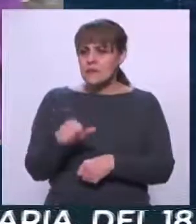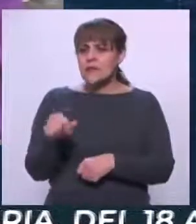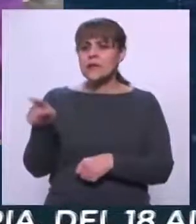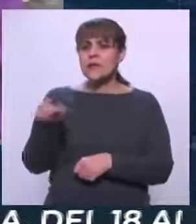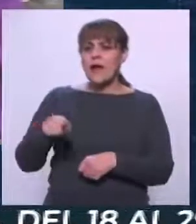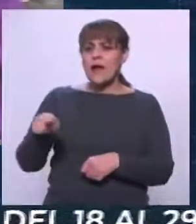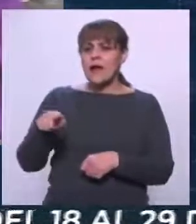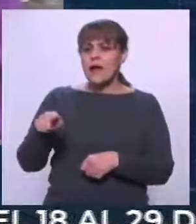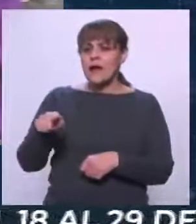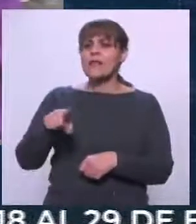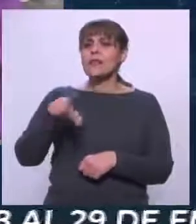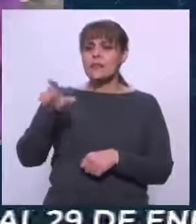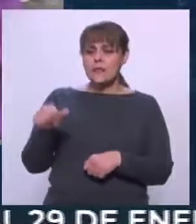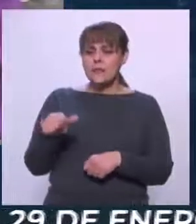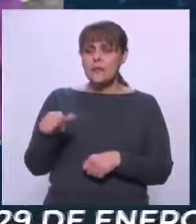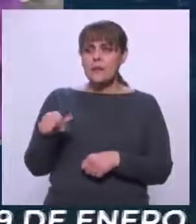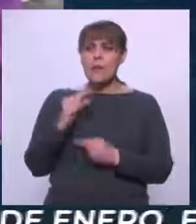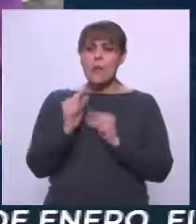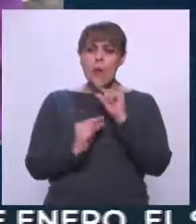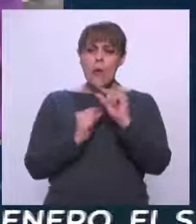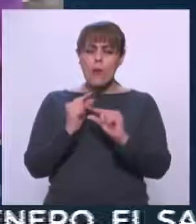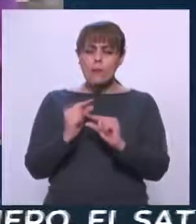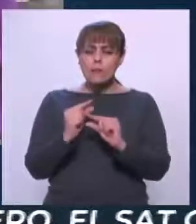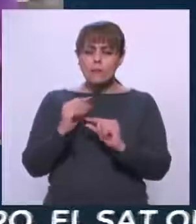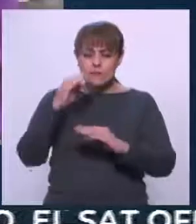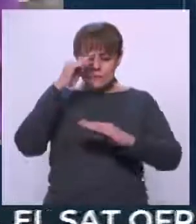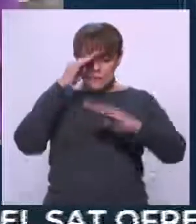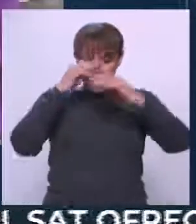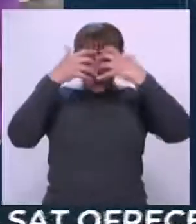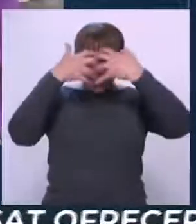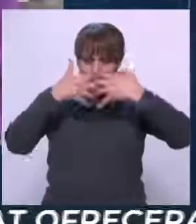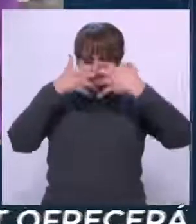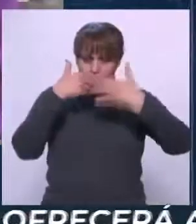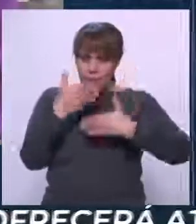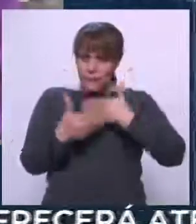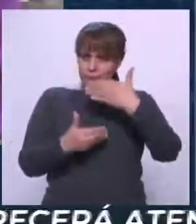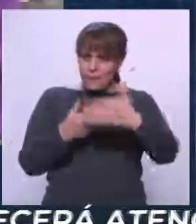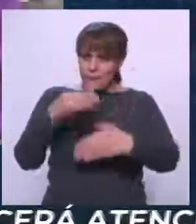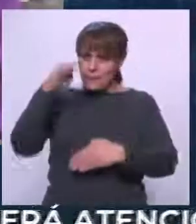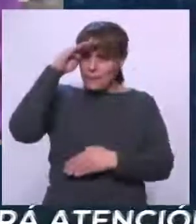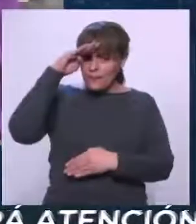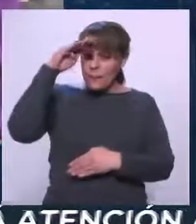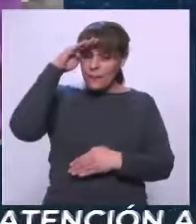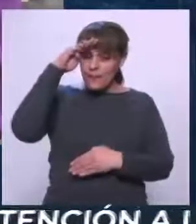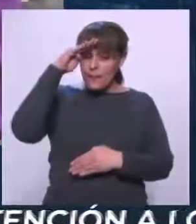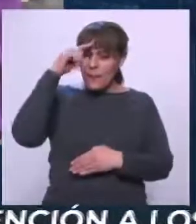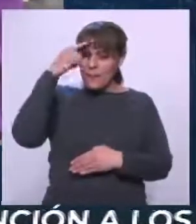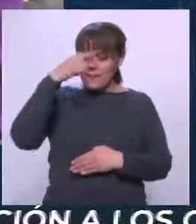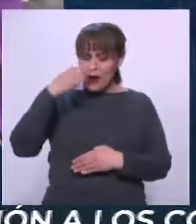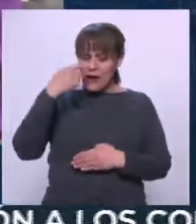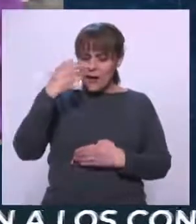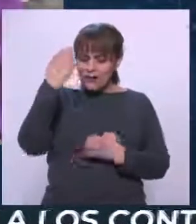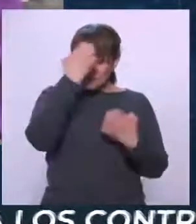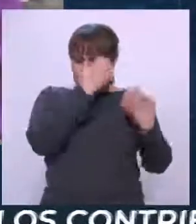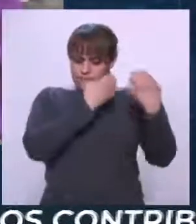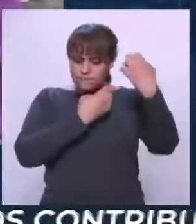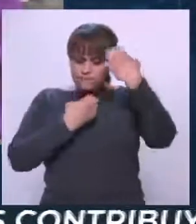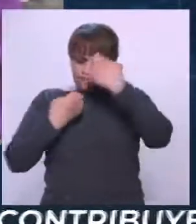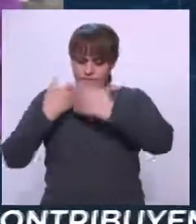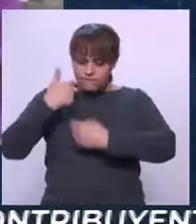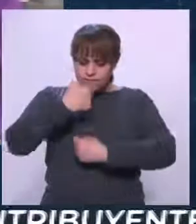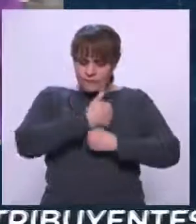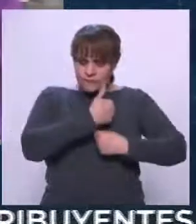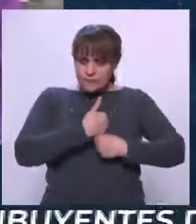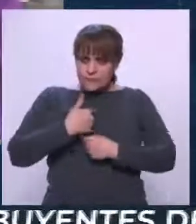adquirieron una capacidad crítica y una capacidad de autoevaluación de sí mismas